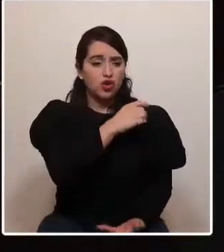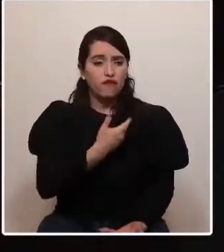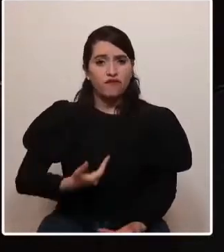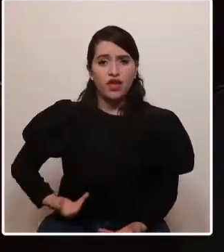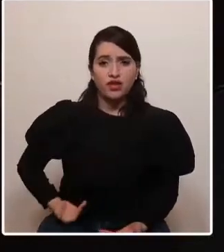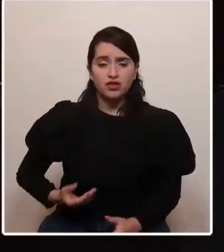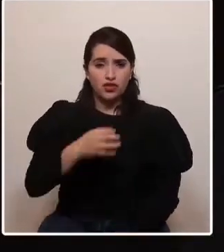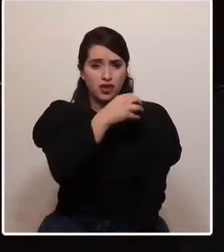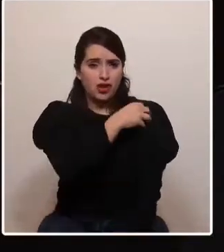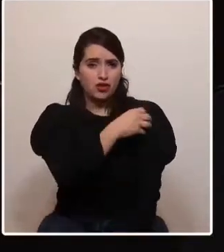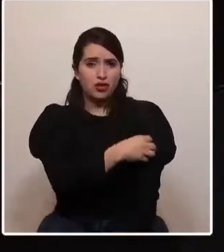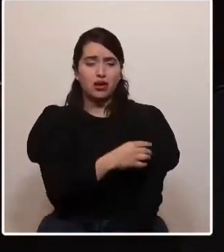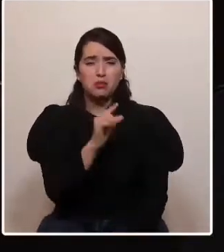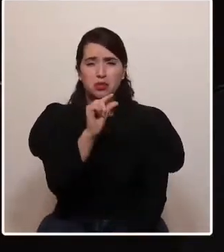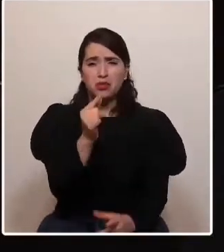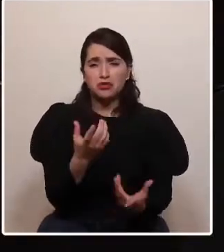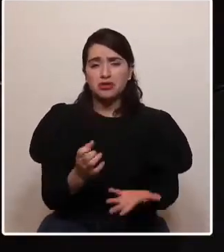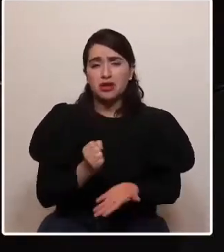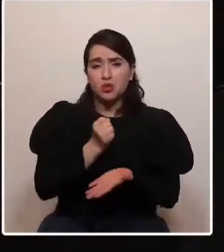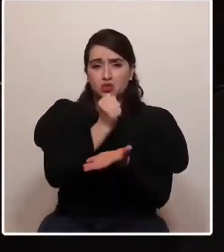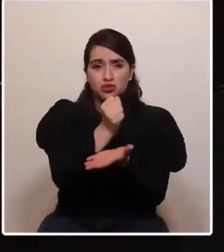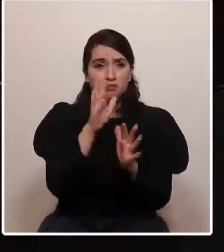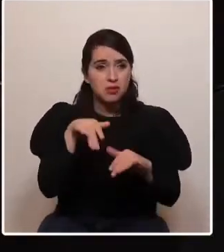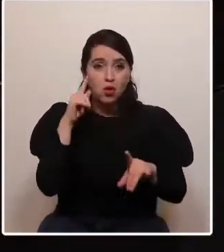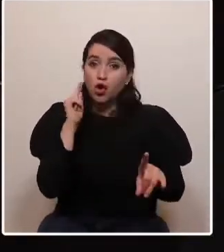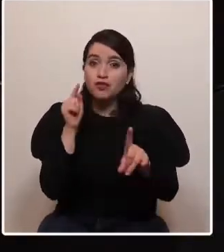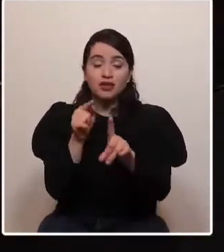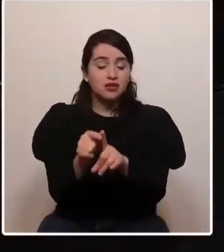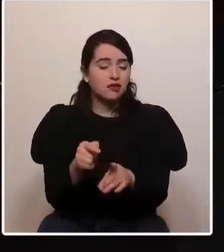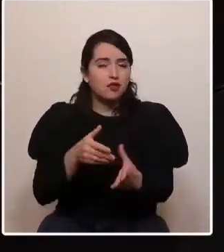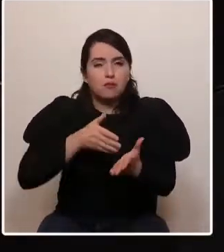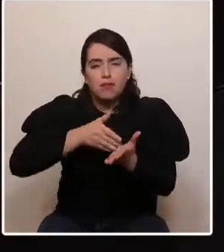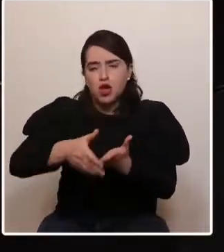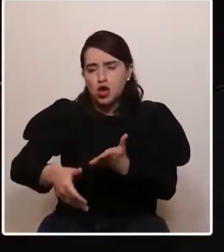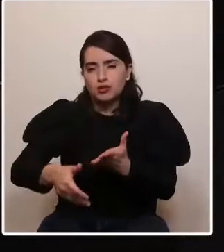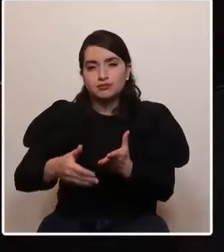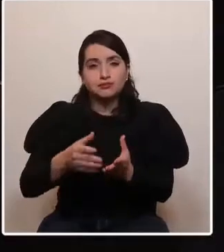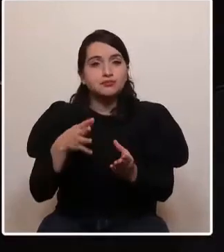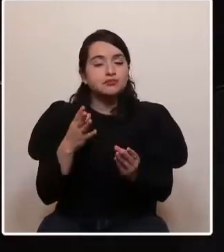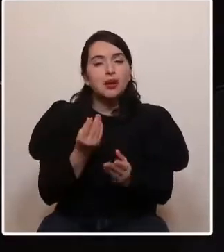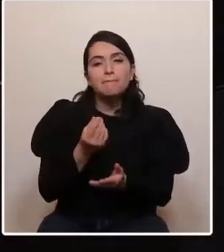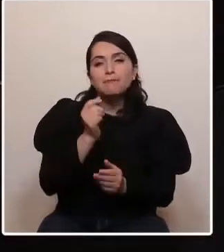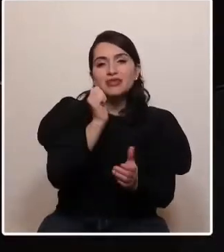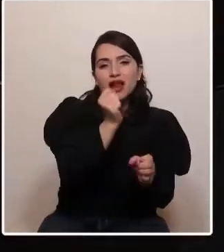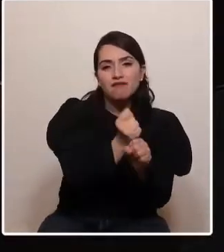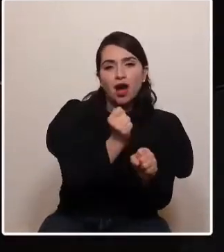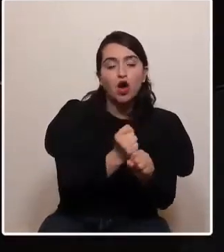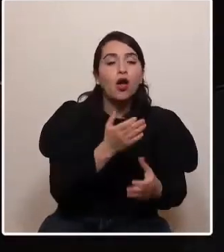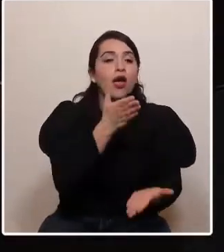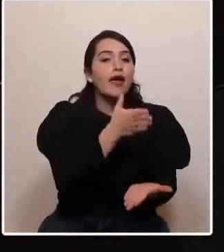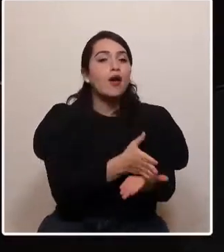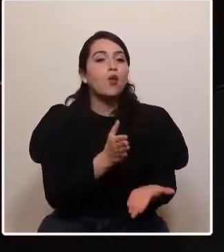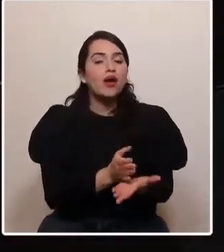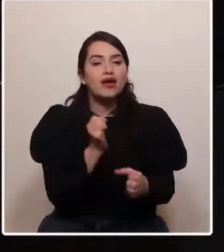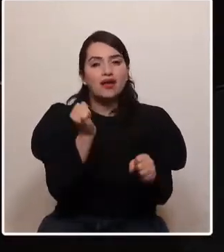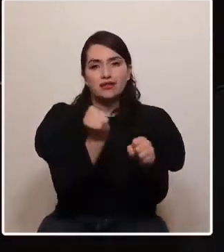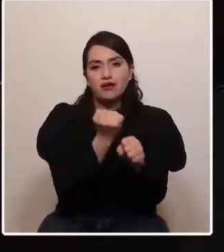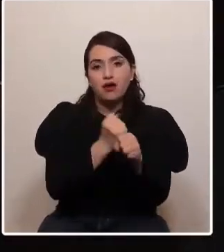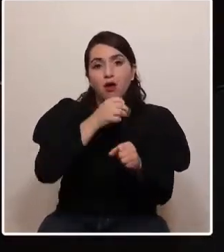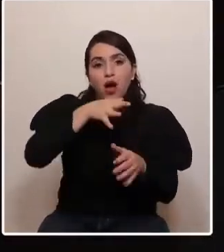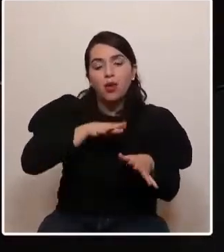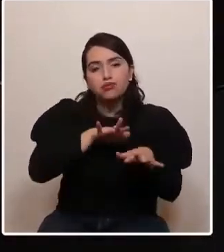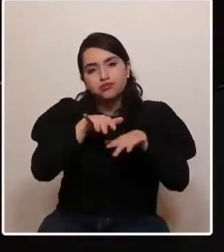ingentes recursos, tiene los mismos objetivos, millones y millones de pesos en escuelas, obras de riego, obras sociales, etc.